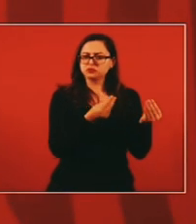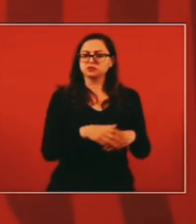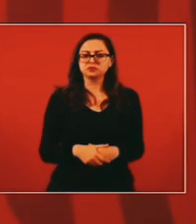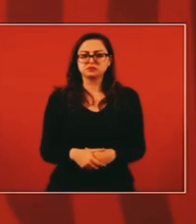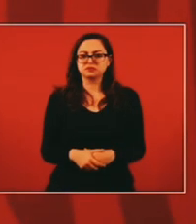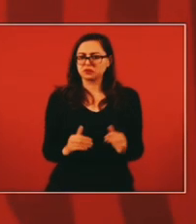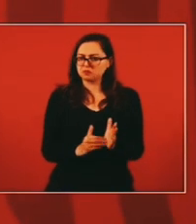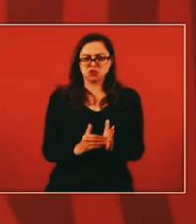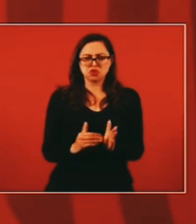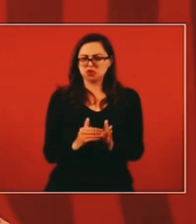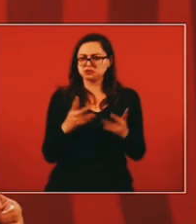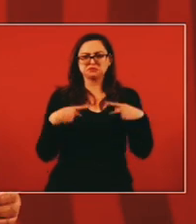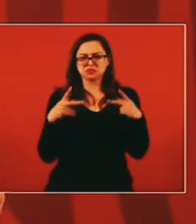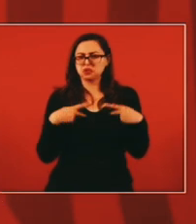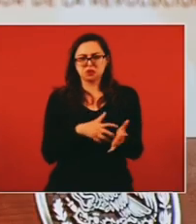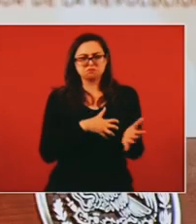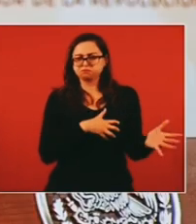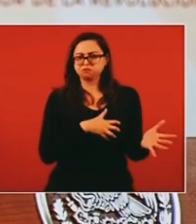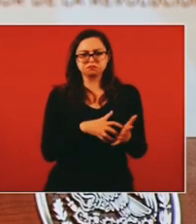dos millones